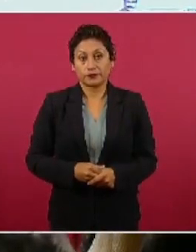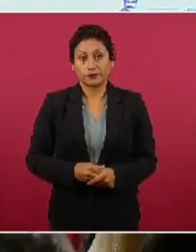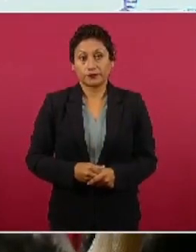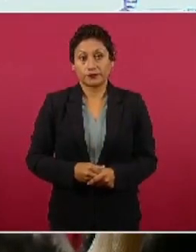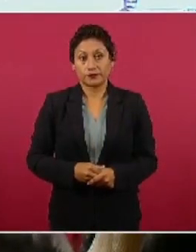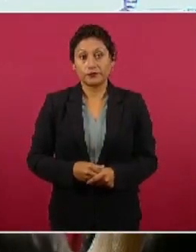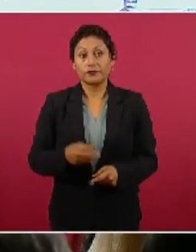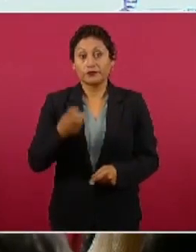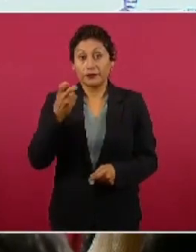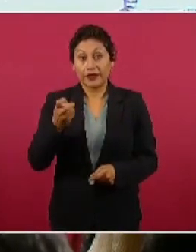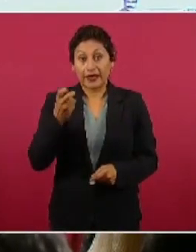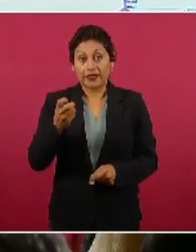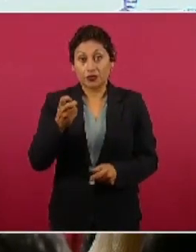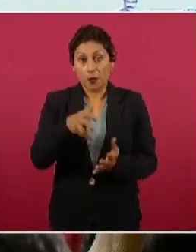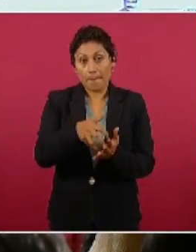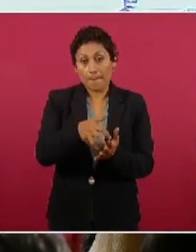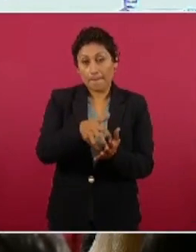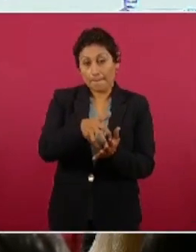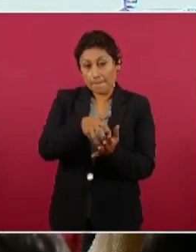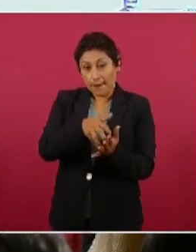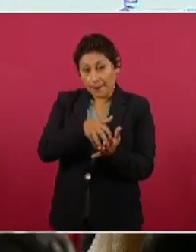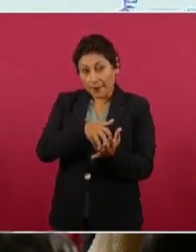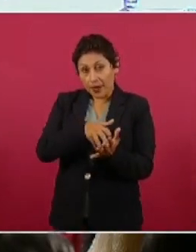Es lo que nos hemos ahorrado